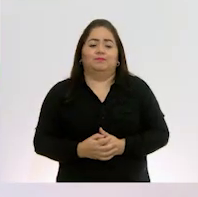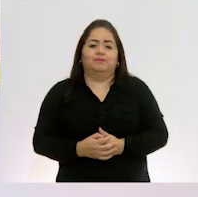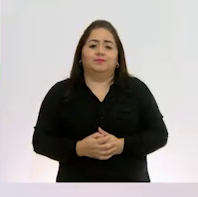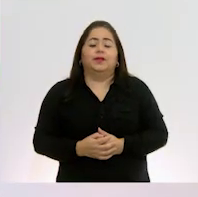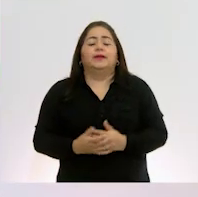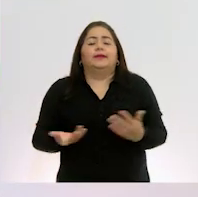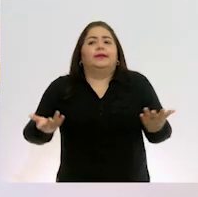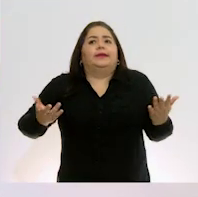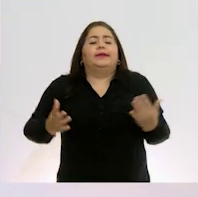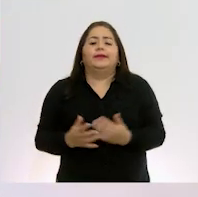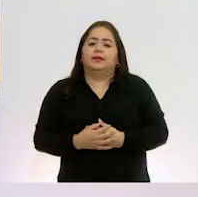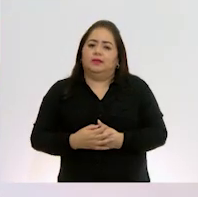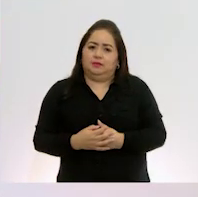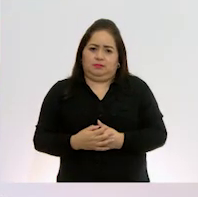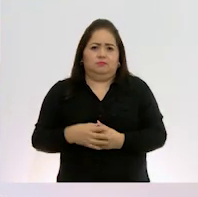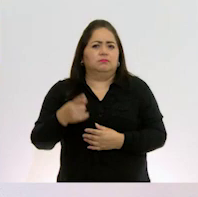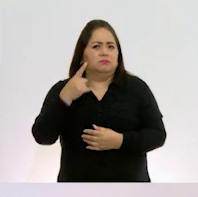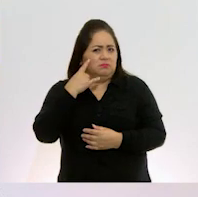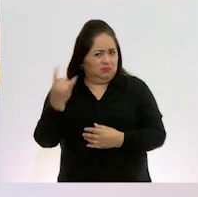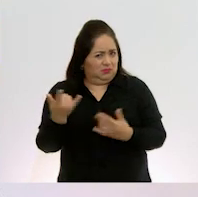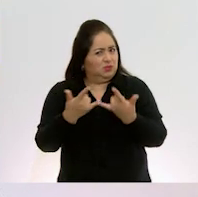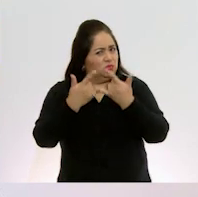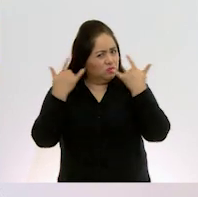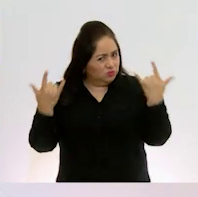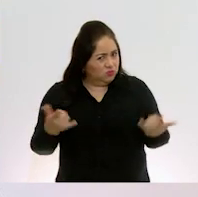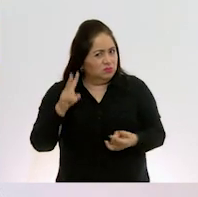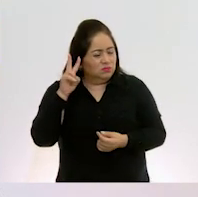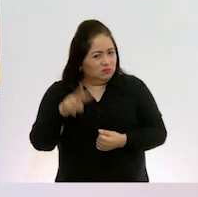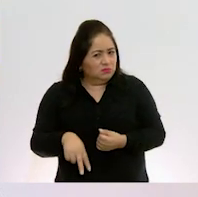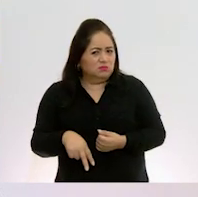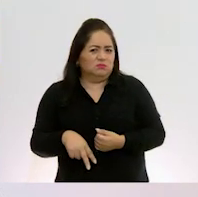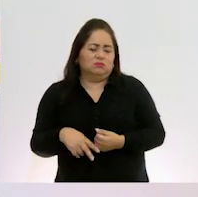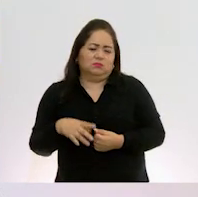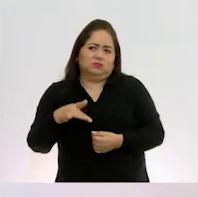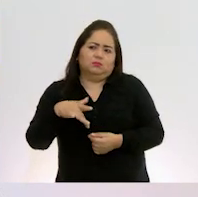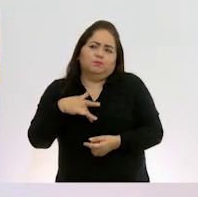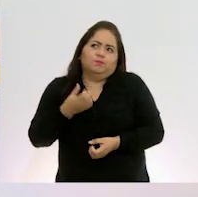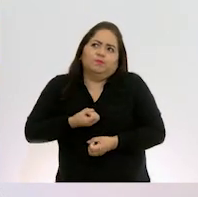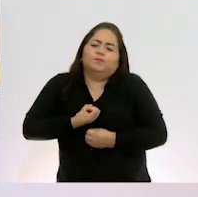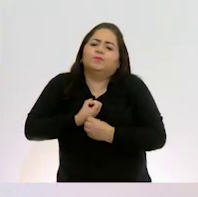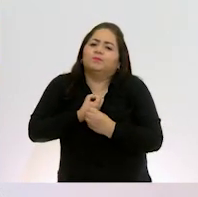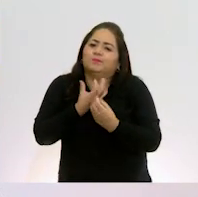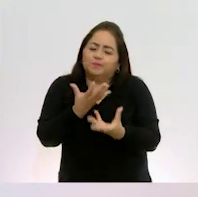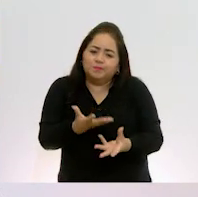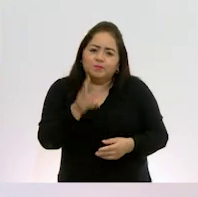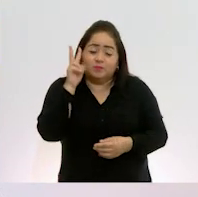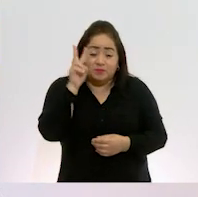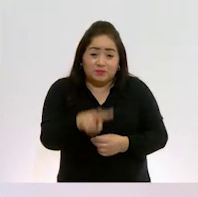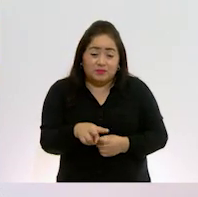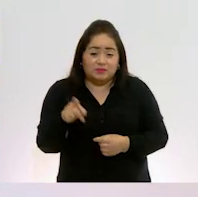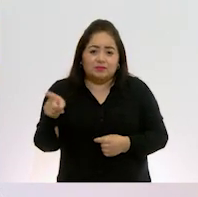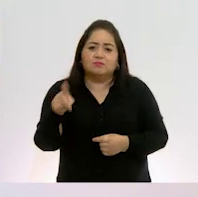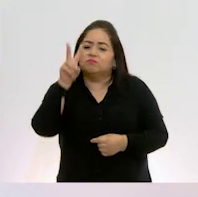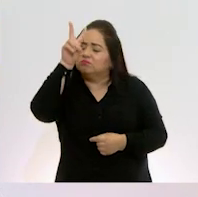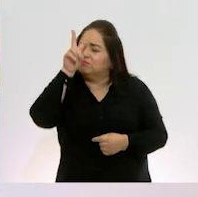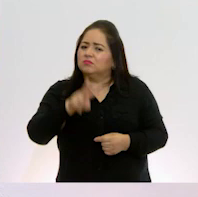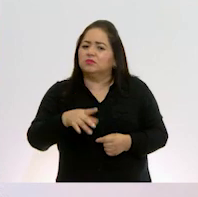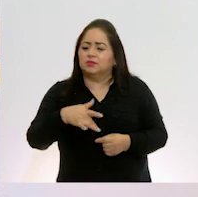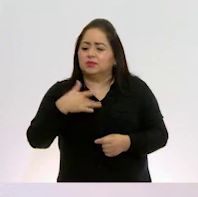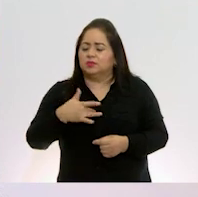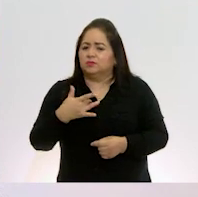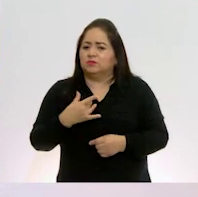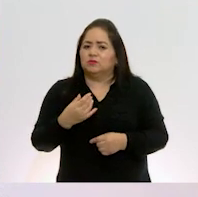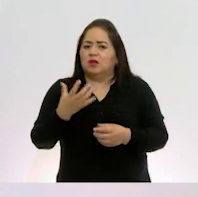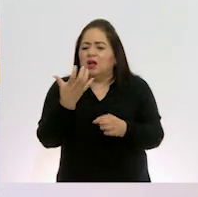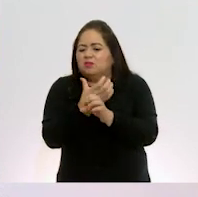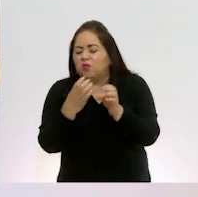¡Ah! ¡Qué conmovedora historia! ¿No creen? Es muy inspiradora, es algo que de verdad nos motiva a